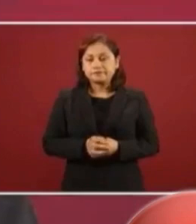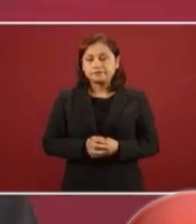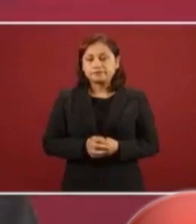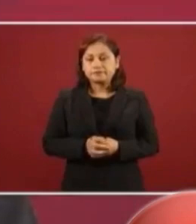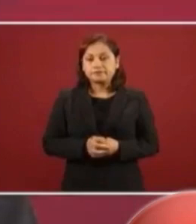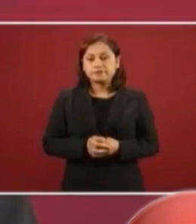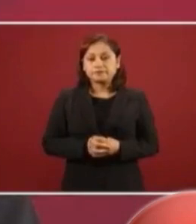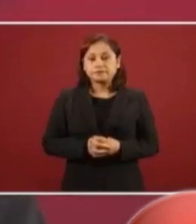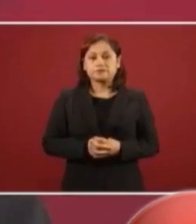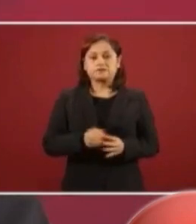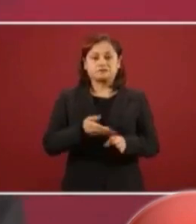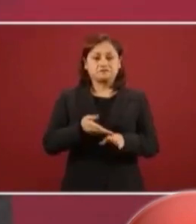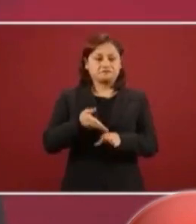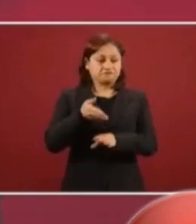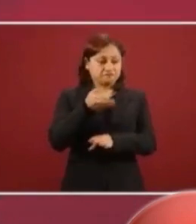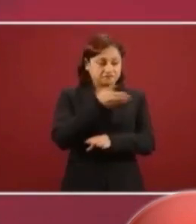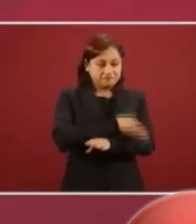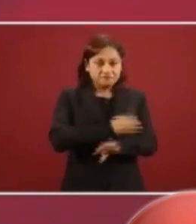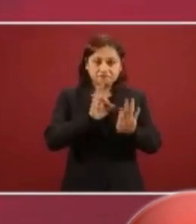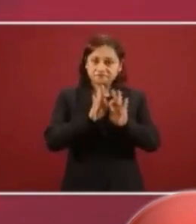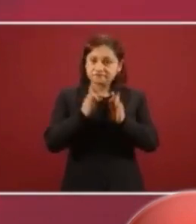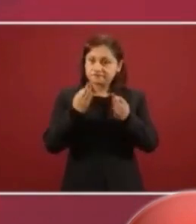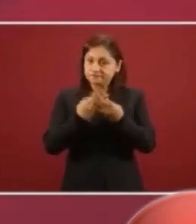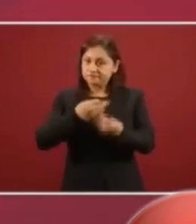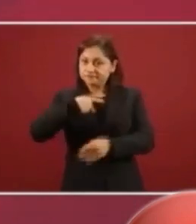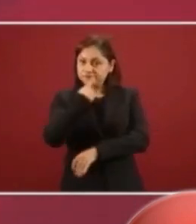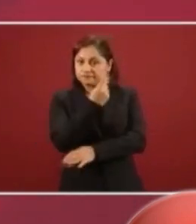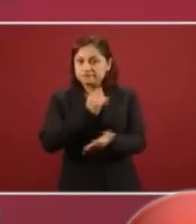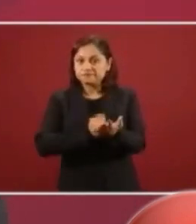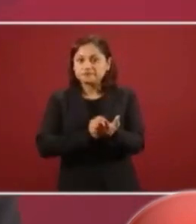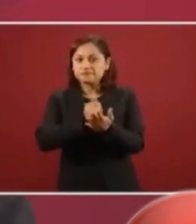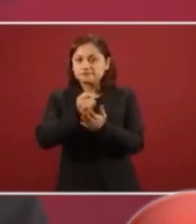los fallidos del modelo neoliberal